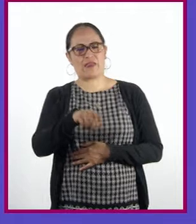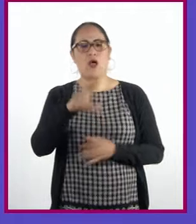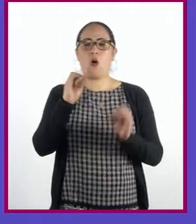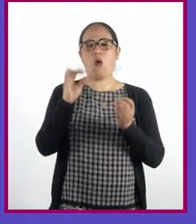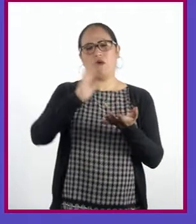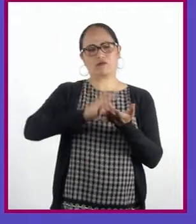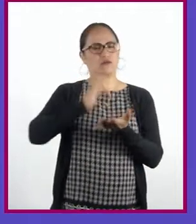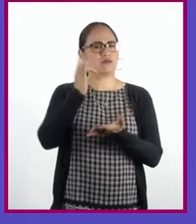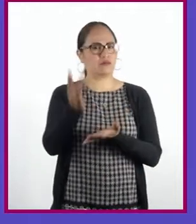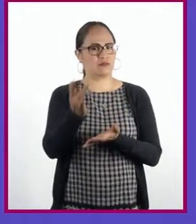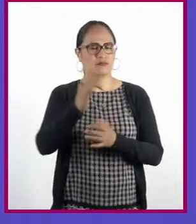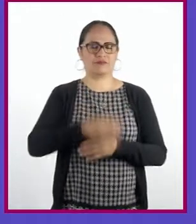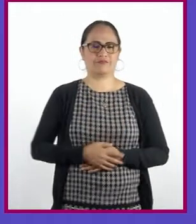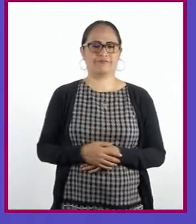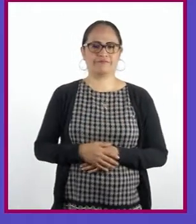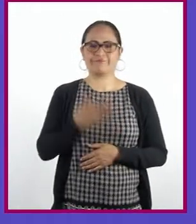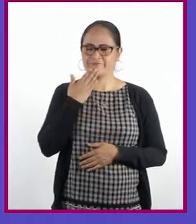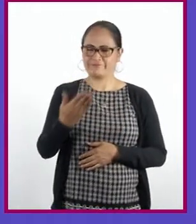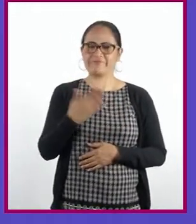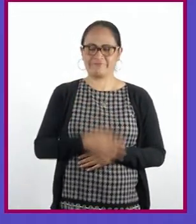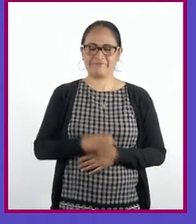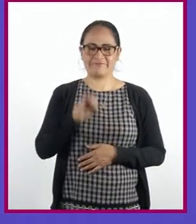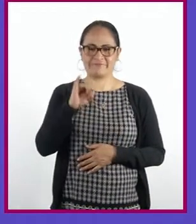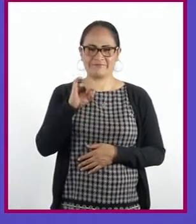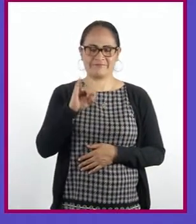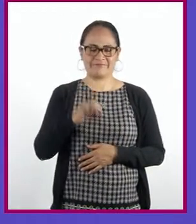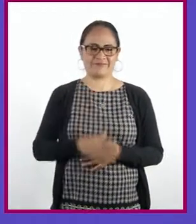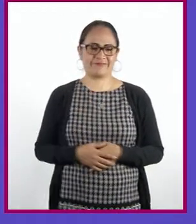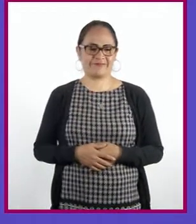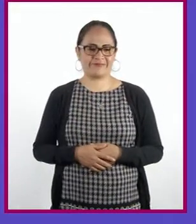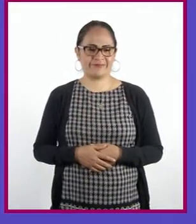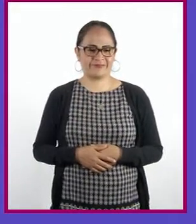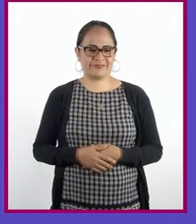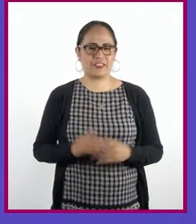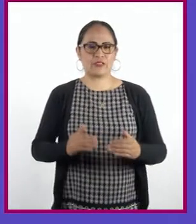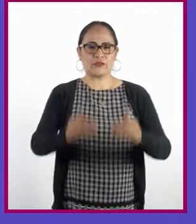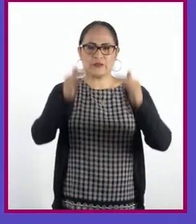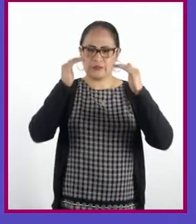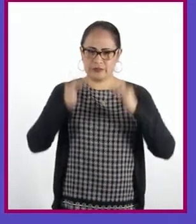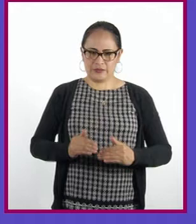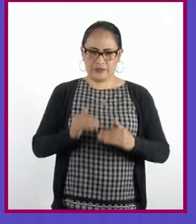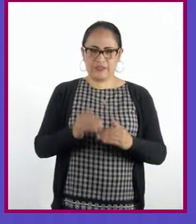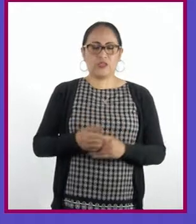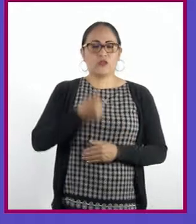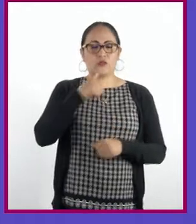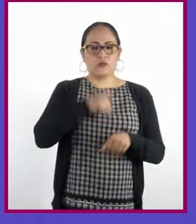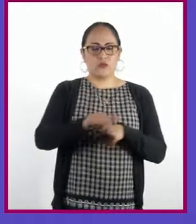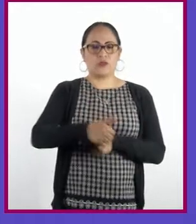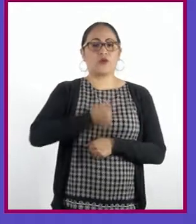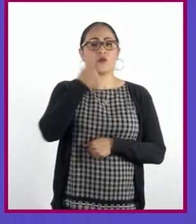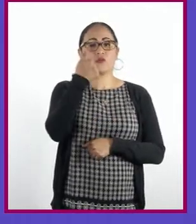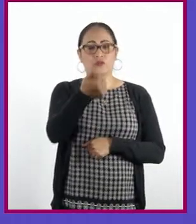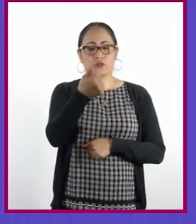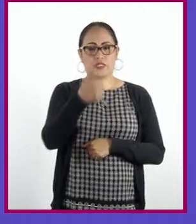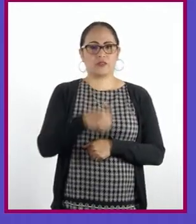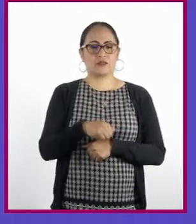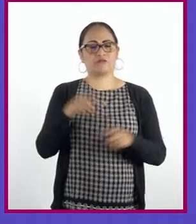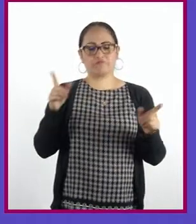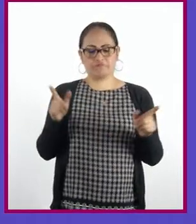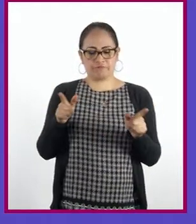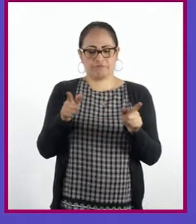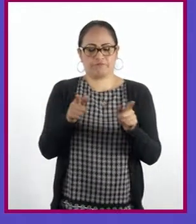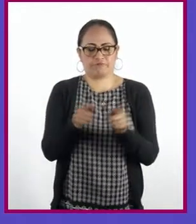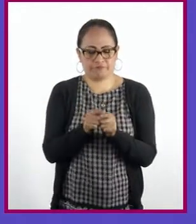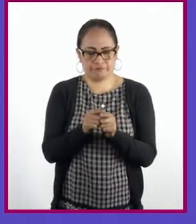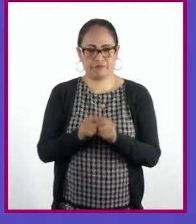agradecimiento. Excelente. Continúa, por favor. Una de las partes finales es el 6. Cierre en el que se concluye